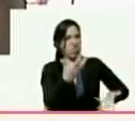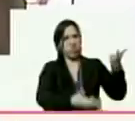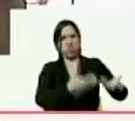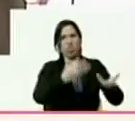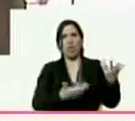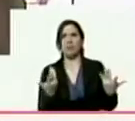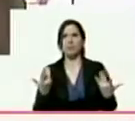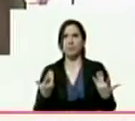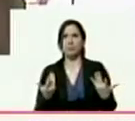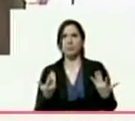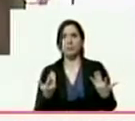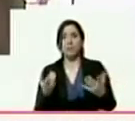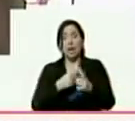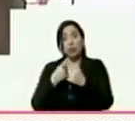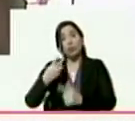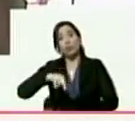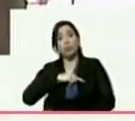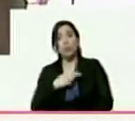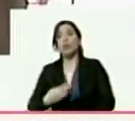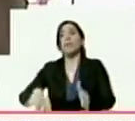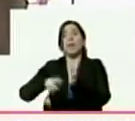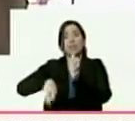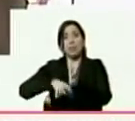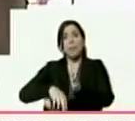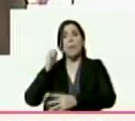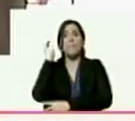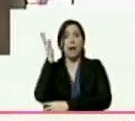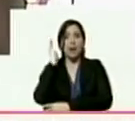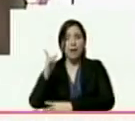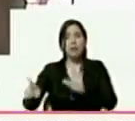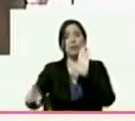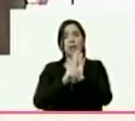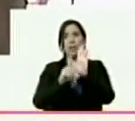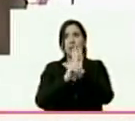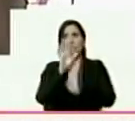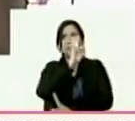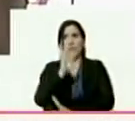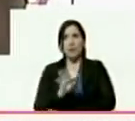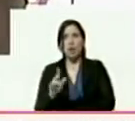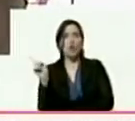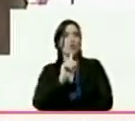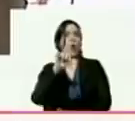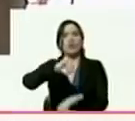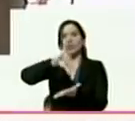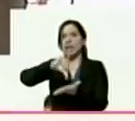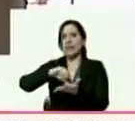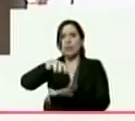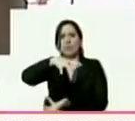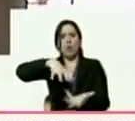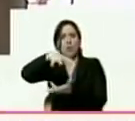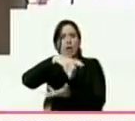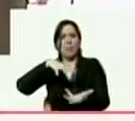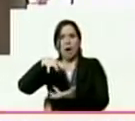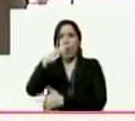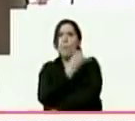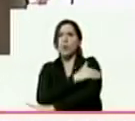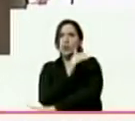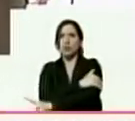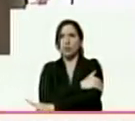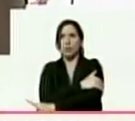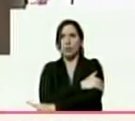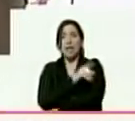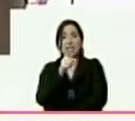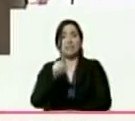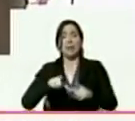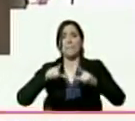Entonces, lo reiteramos, el Palacio Federal Legislativo no será un centro de guarimbas de la oposición. Eso es un